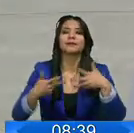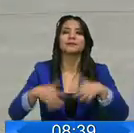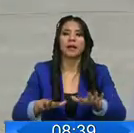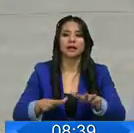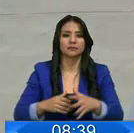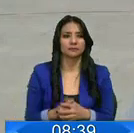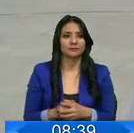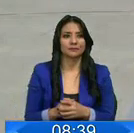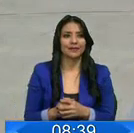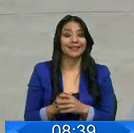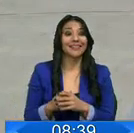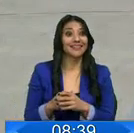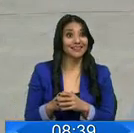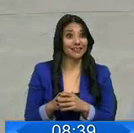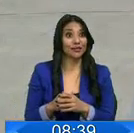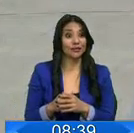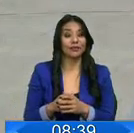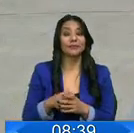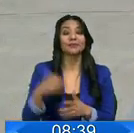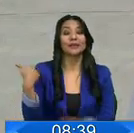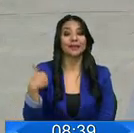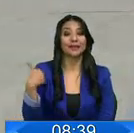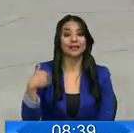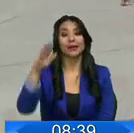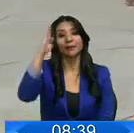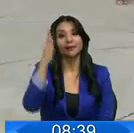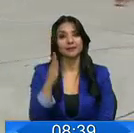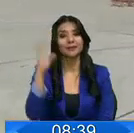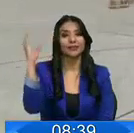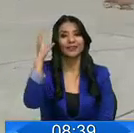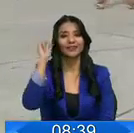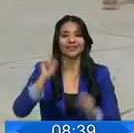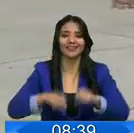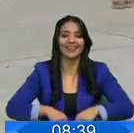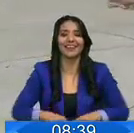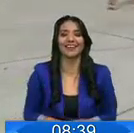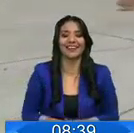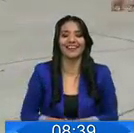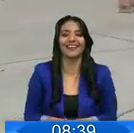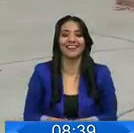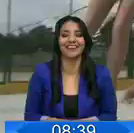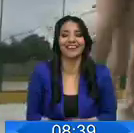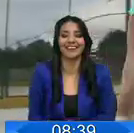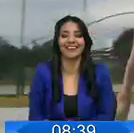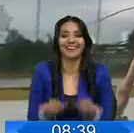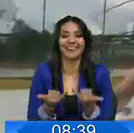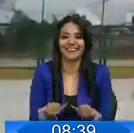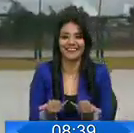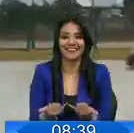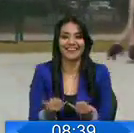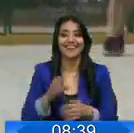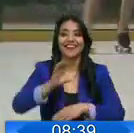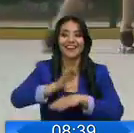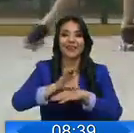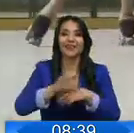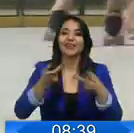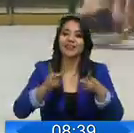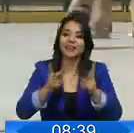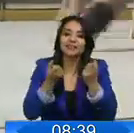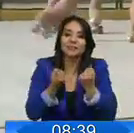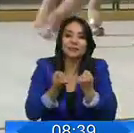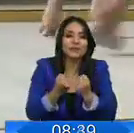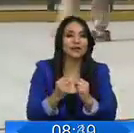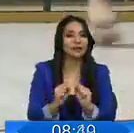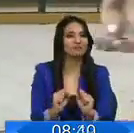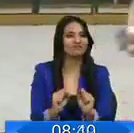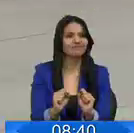potencias son Argentina, Brasil, Colombia y ahorita Ecuador también está sacando adelante niñas muy